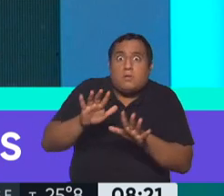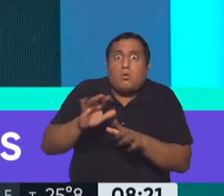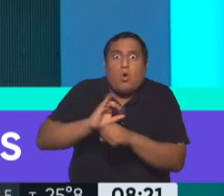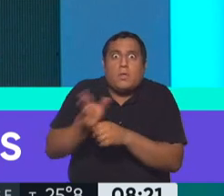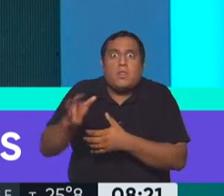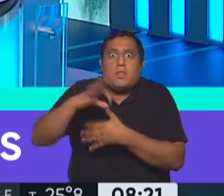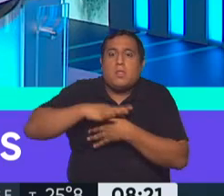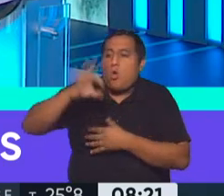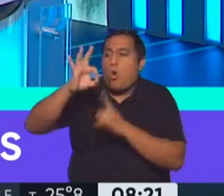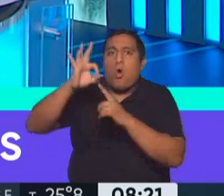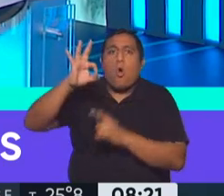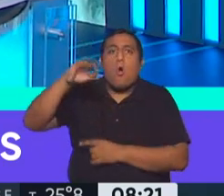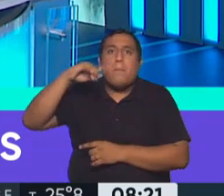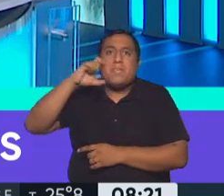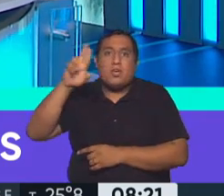mañana